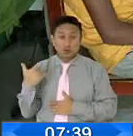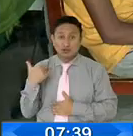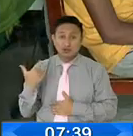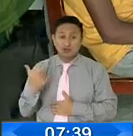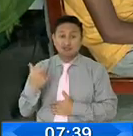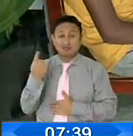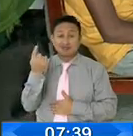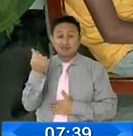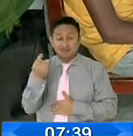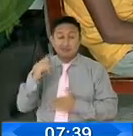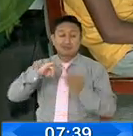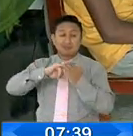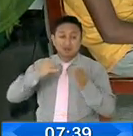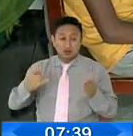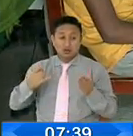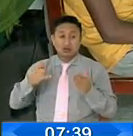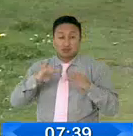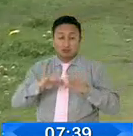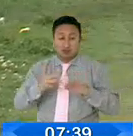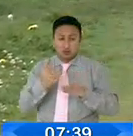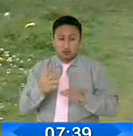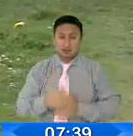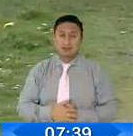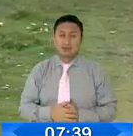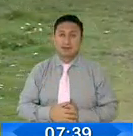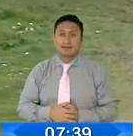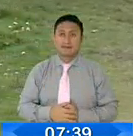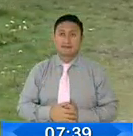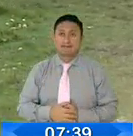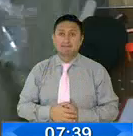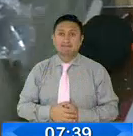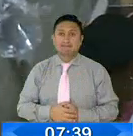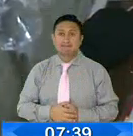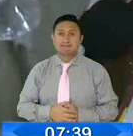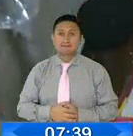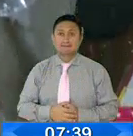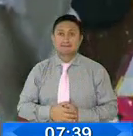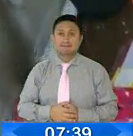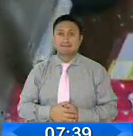tecnológicos para la educación de sus hijos. Informó Valeria Navarro.